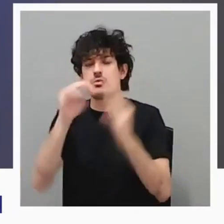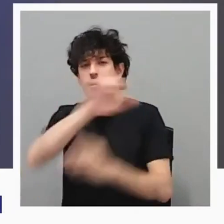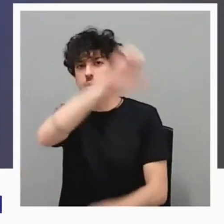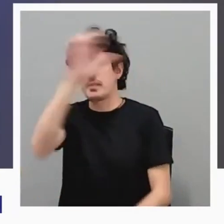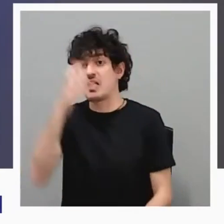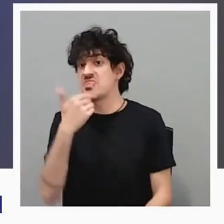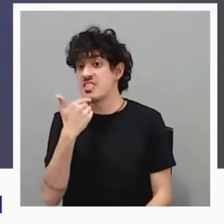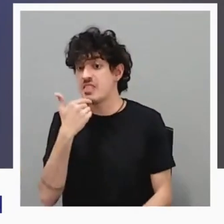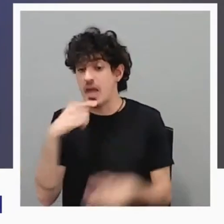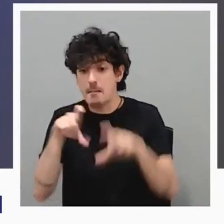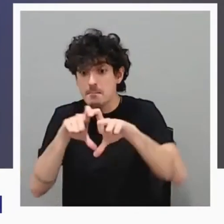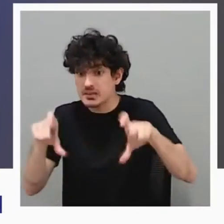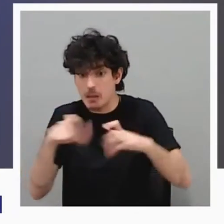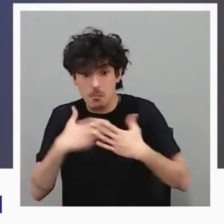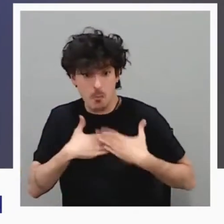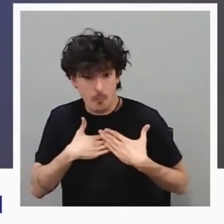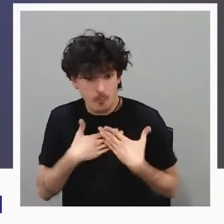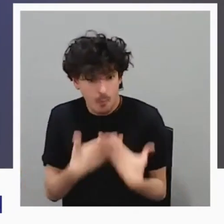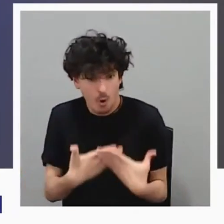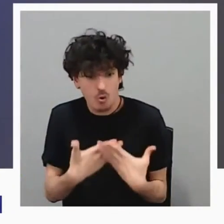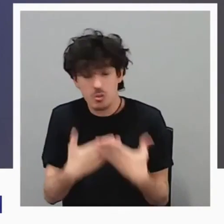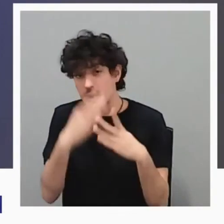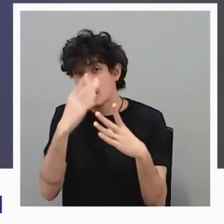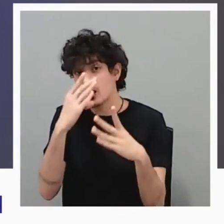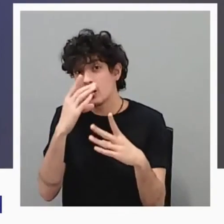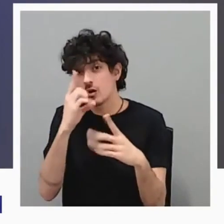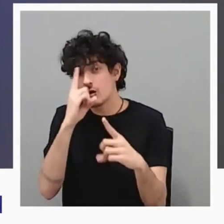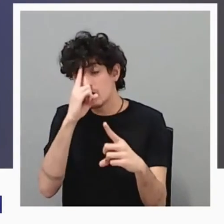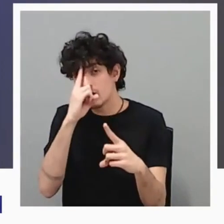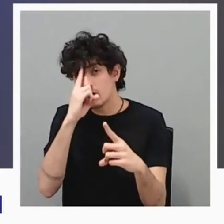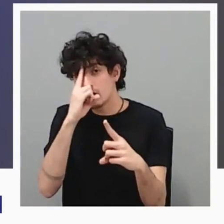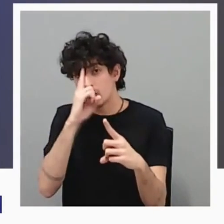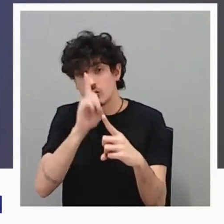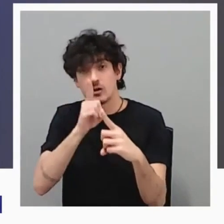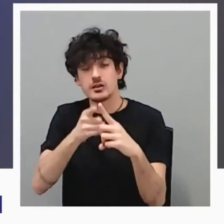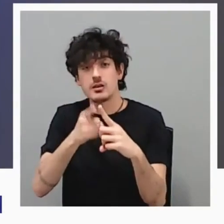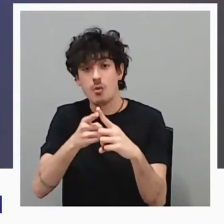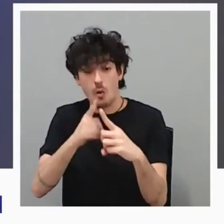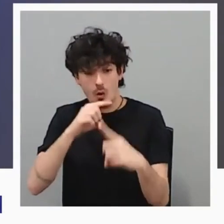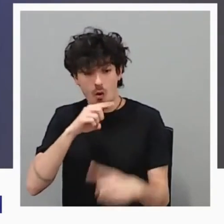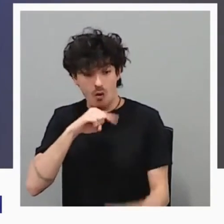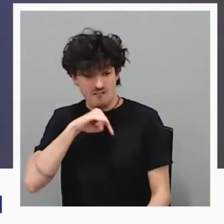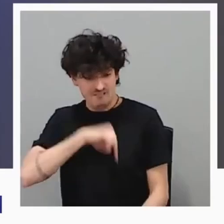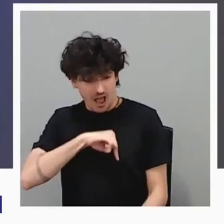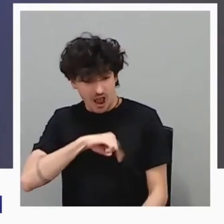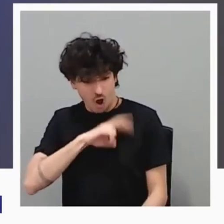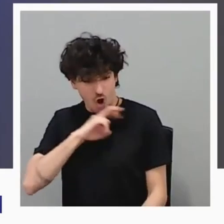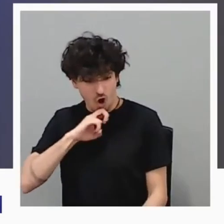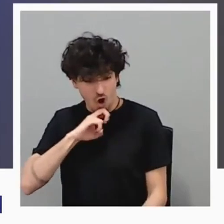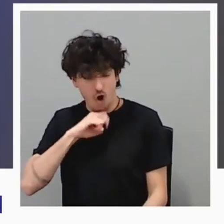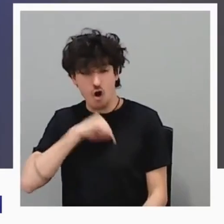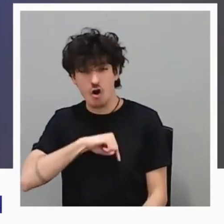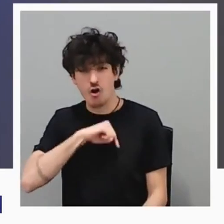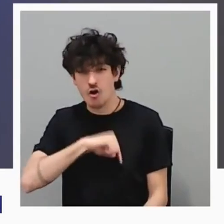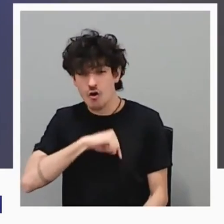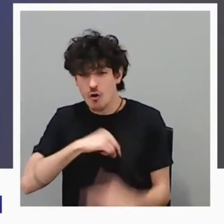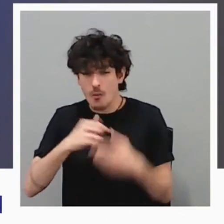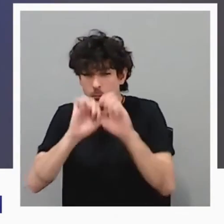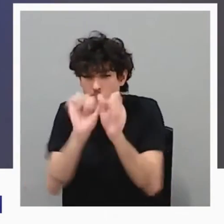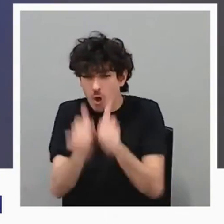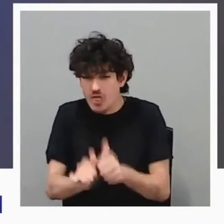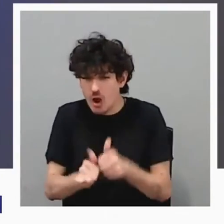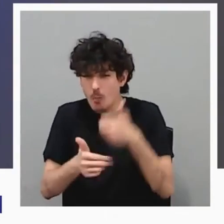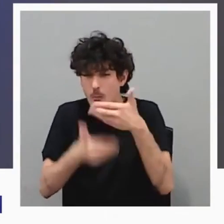las empresas para considerar en sus cadenas de valor, sus modelos de producción y de servicio, los impactos